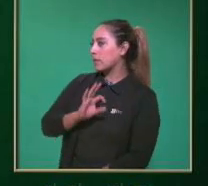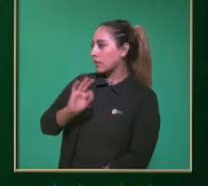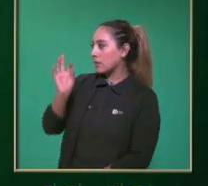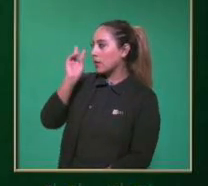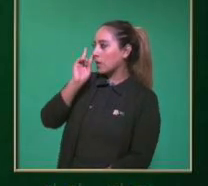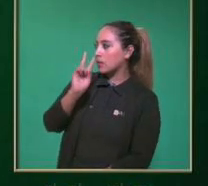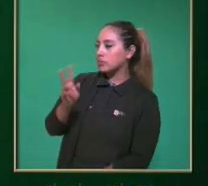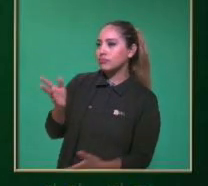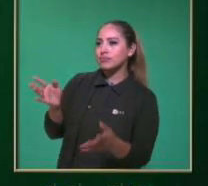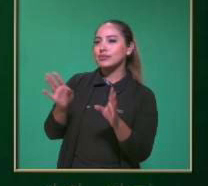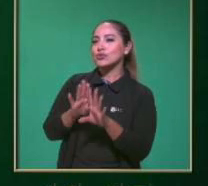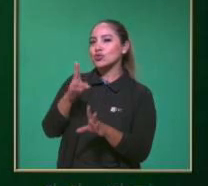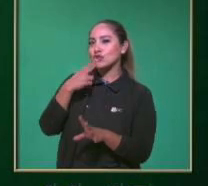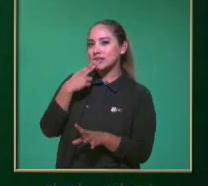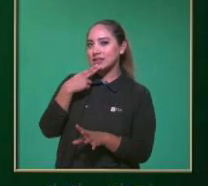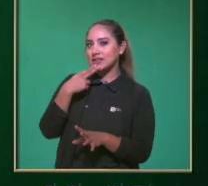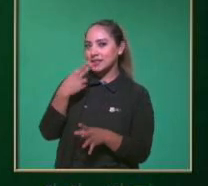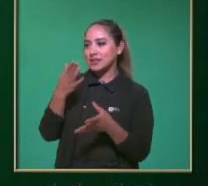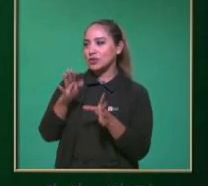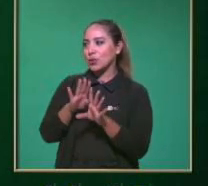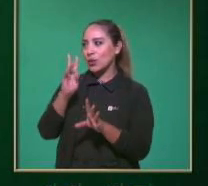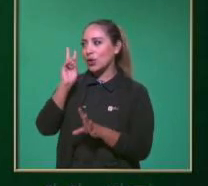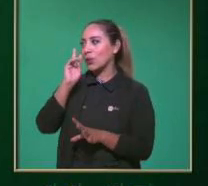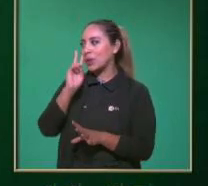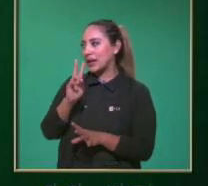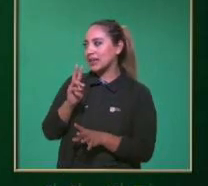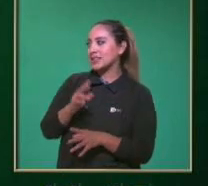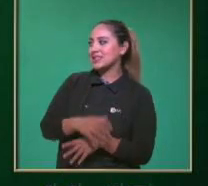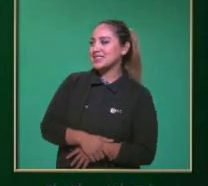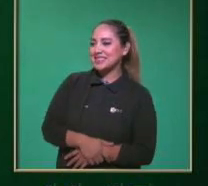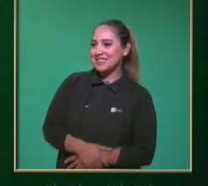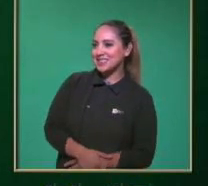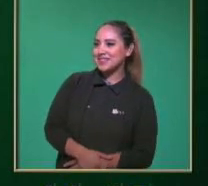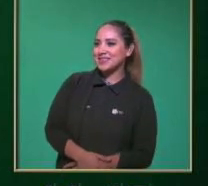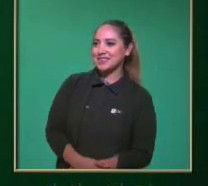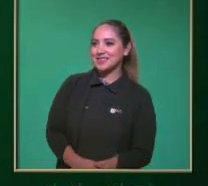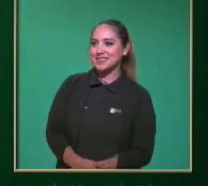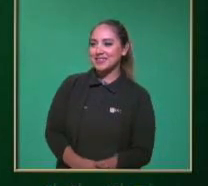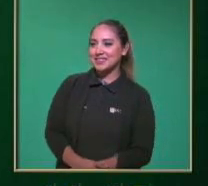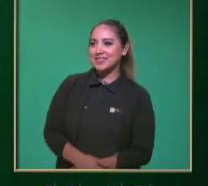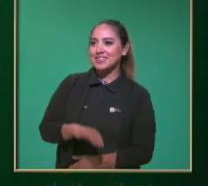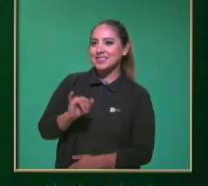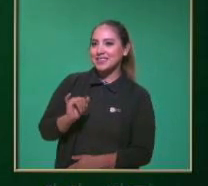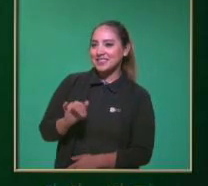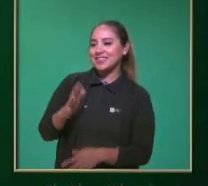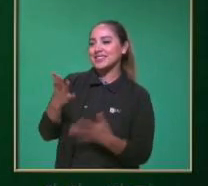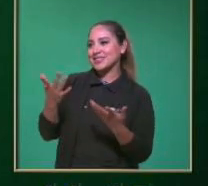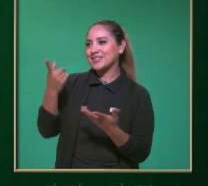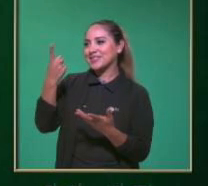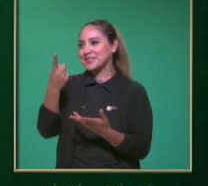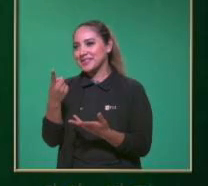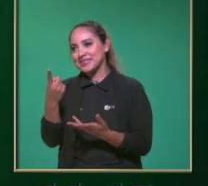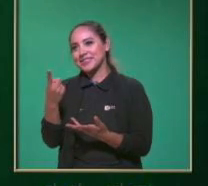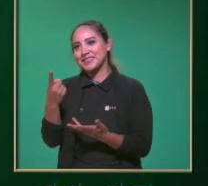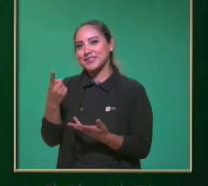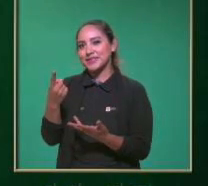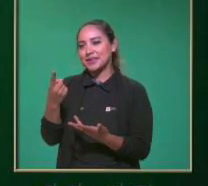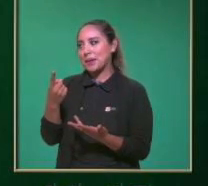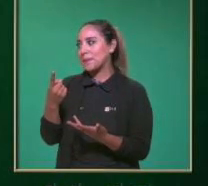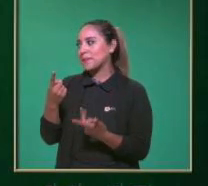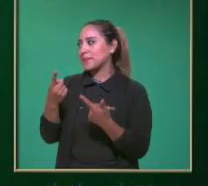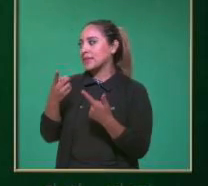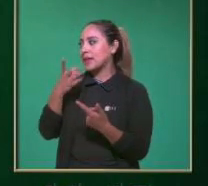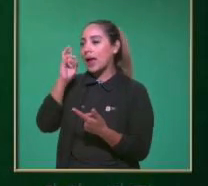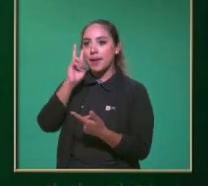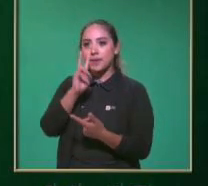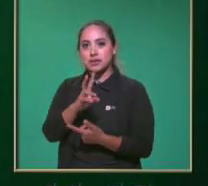para utilizar los sentidos. Para utilizar los sentidos, así es. Entonces, una de las situaciones para el sentido de la vista